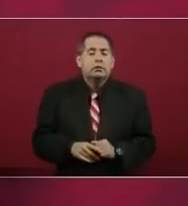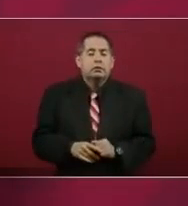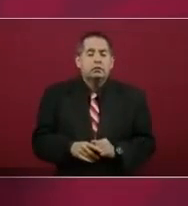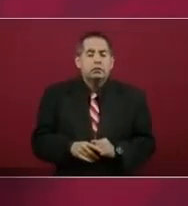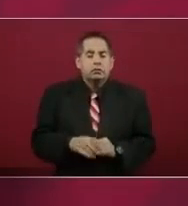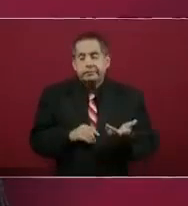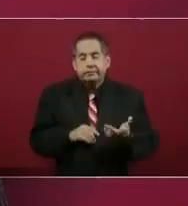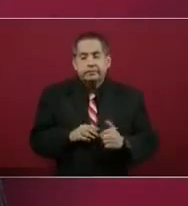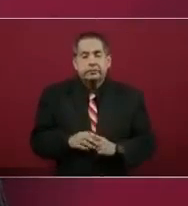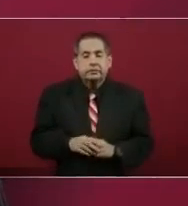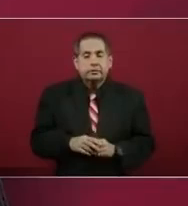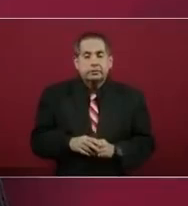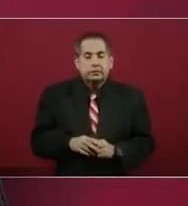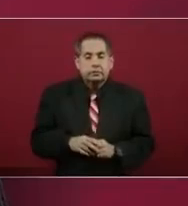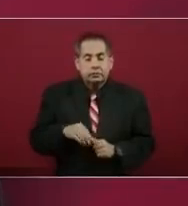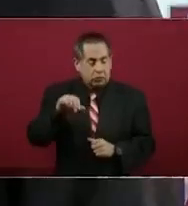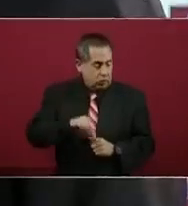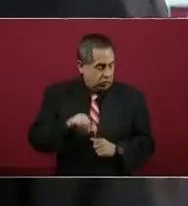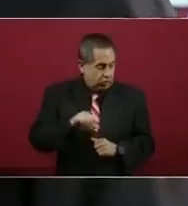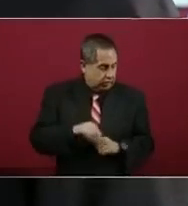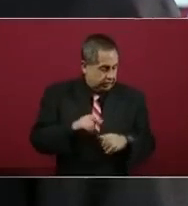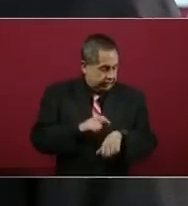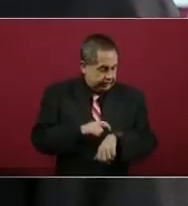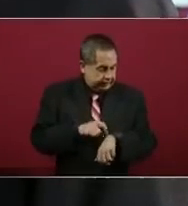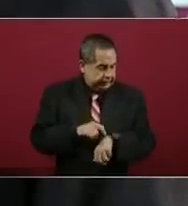siguen habiendo tomas. Hoy a las